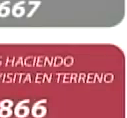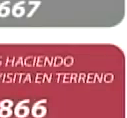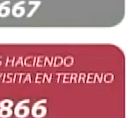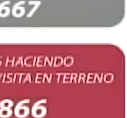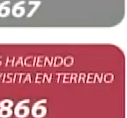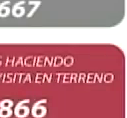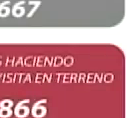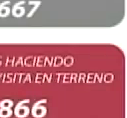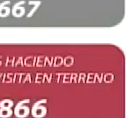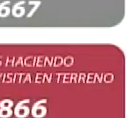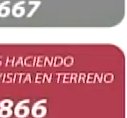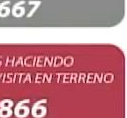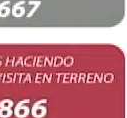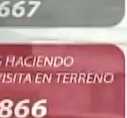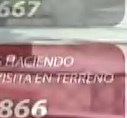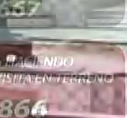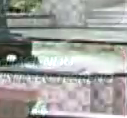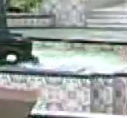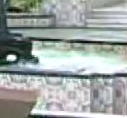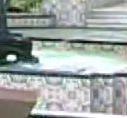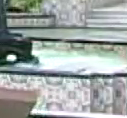COVID-19 y nos da